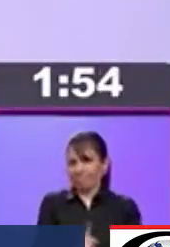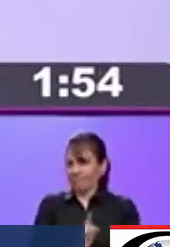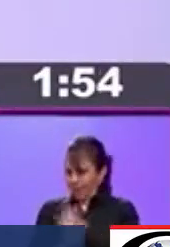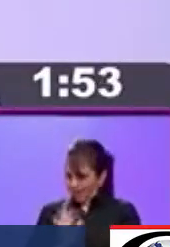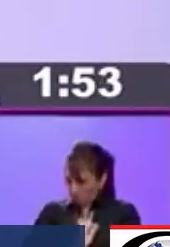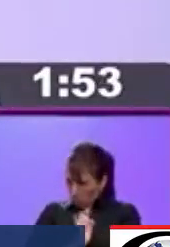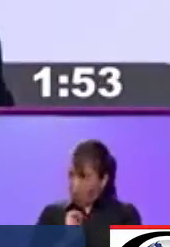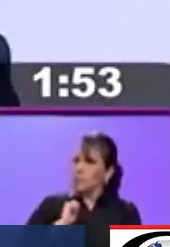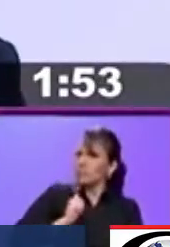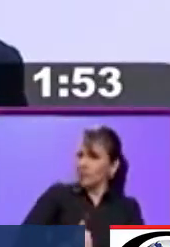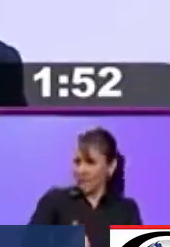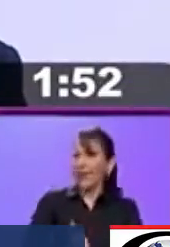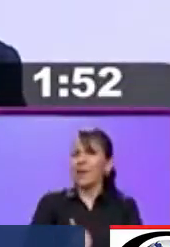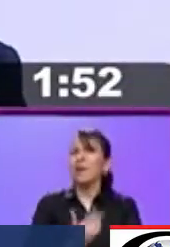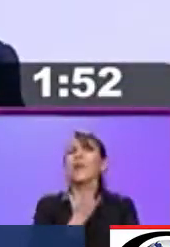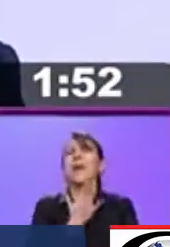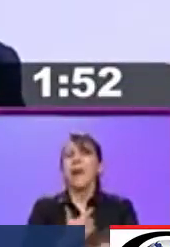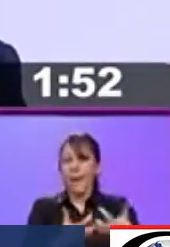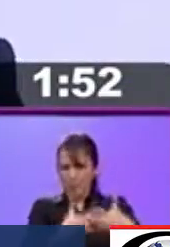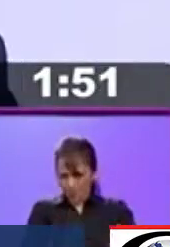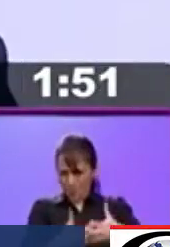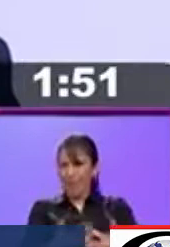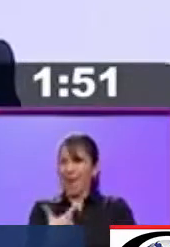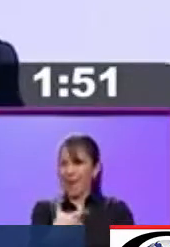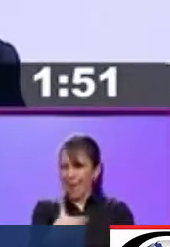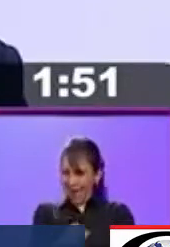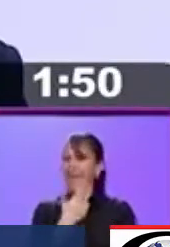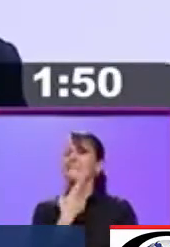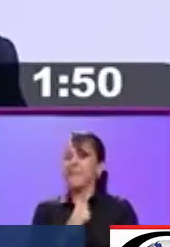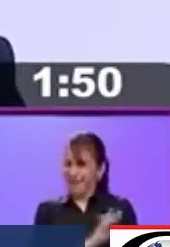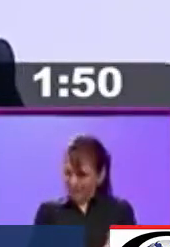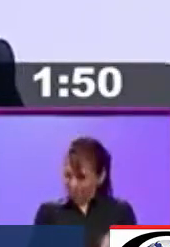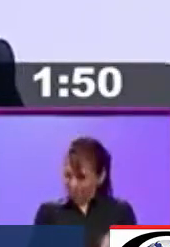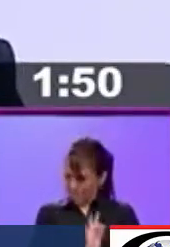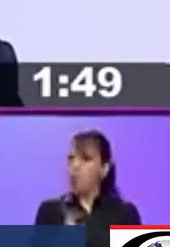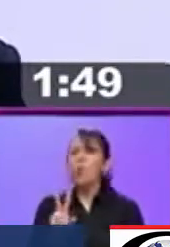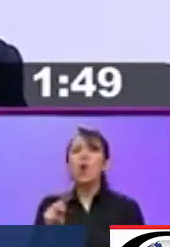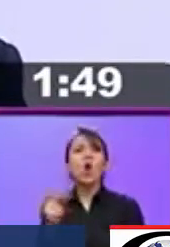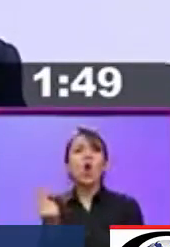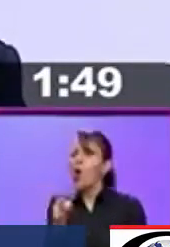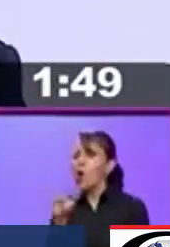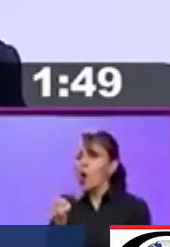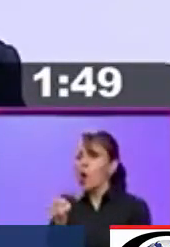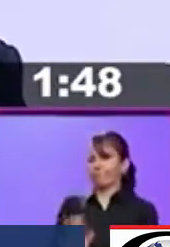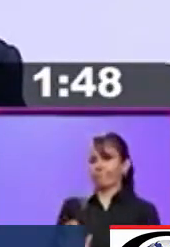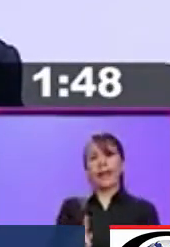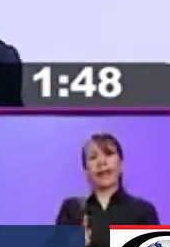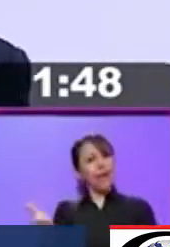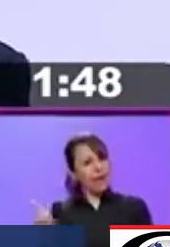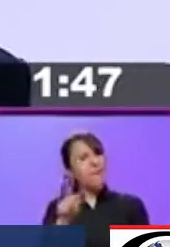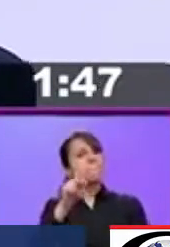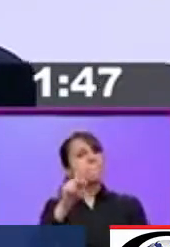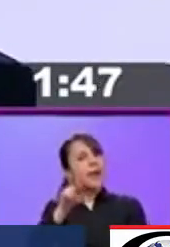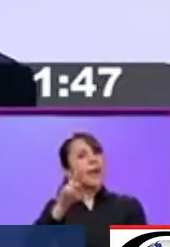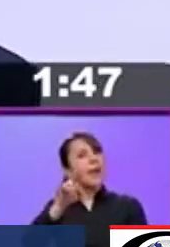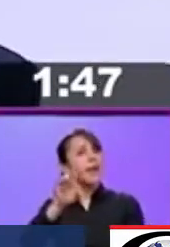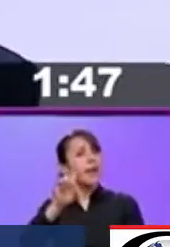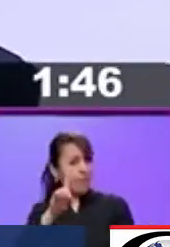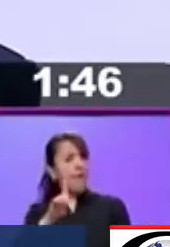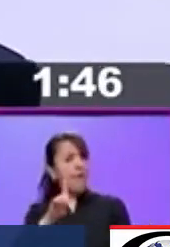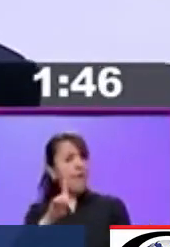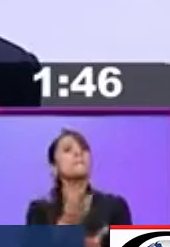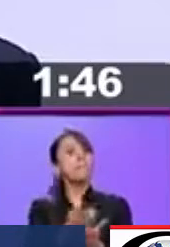que tenemos problemas concretos, que tenemos el problema de inseguridad, que tenemos el problema de falta de empleos, y no